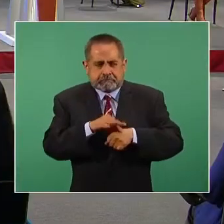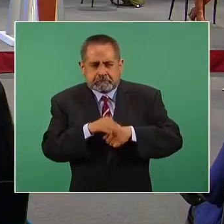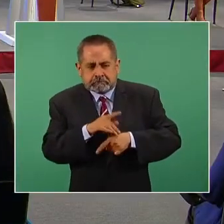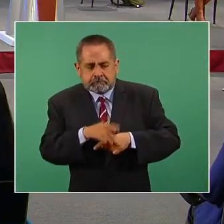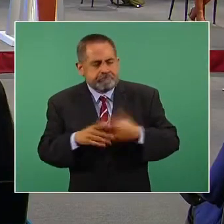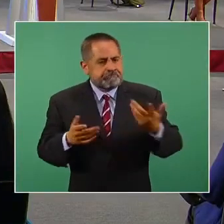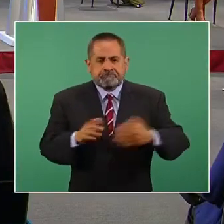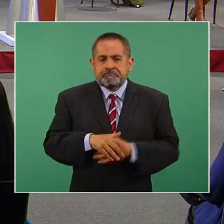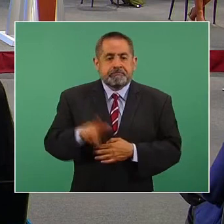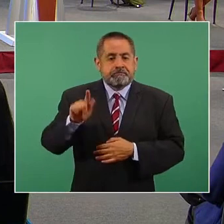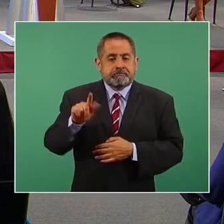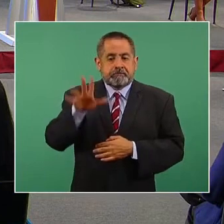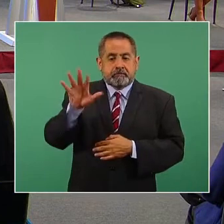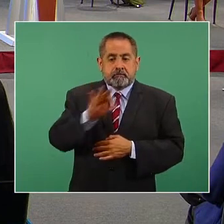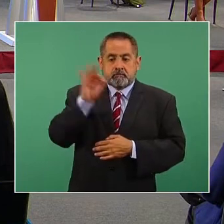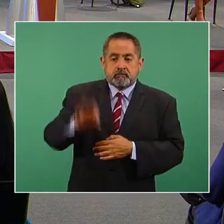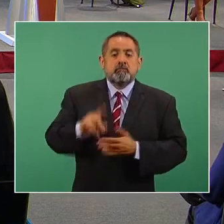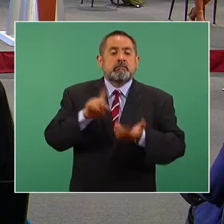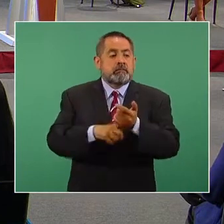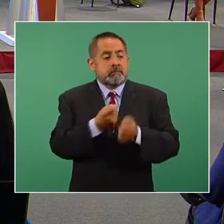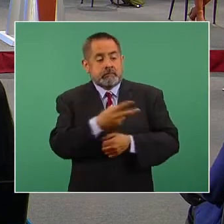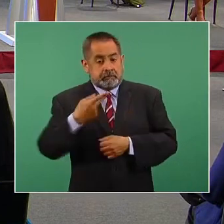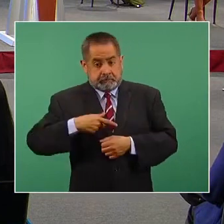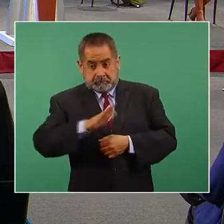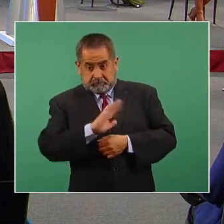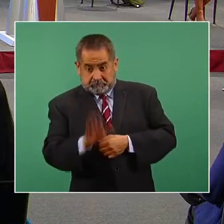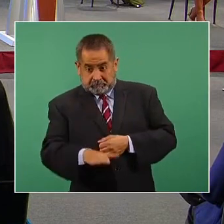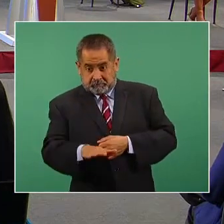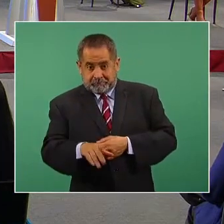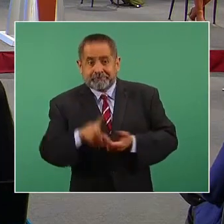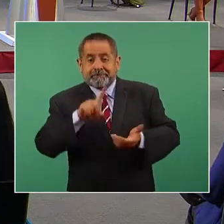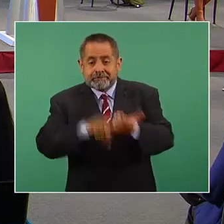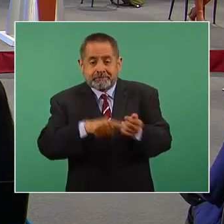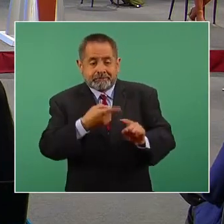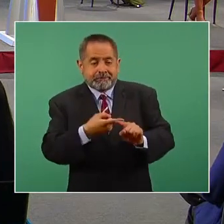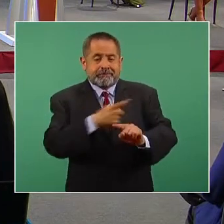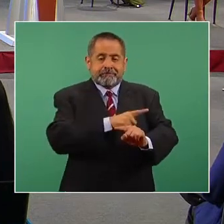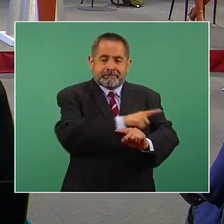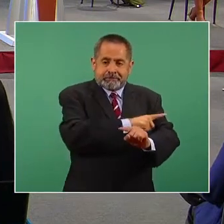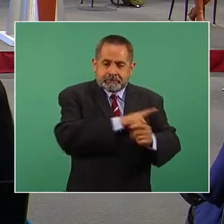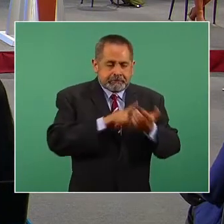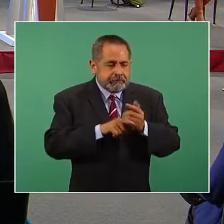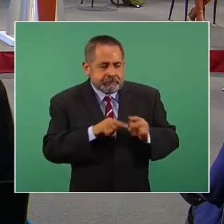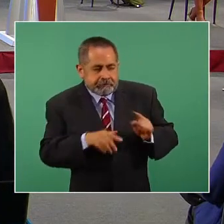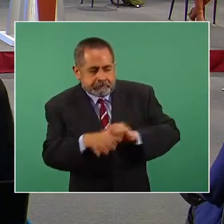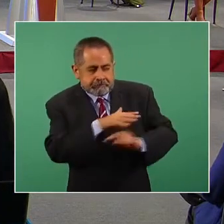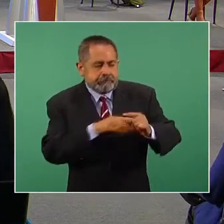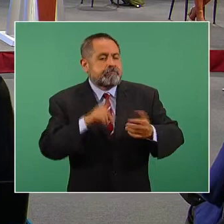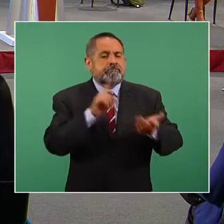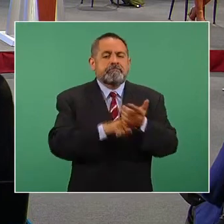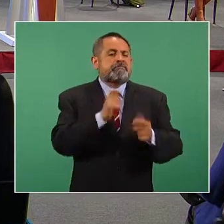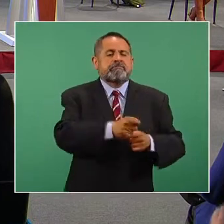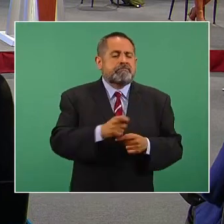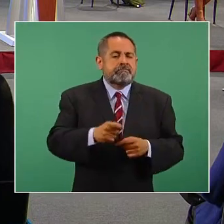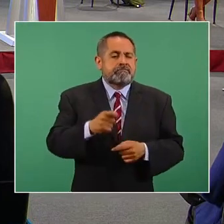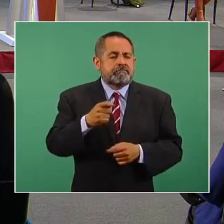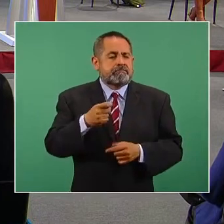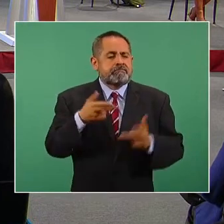los casos, las muertes violentas de mujeres se da en el entorno, o los